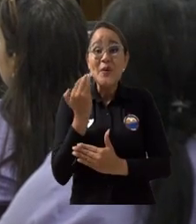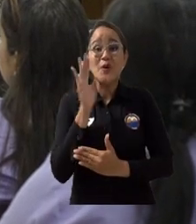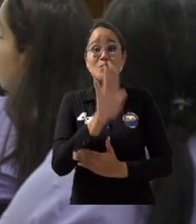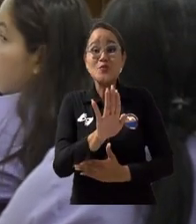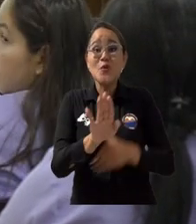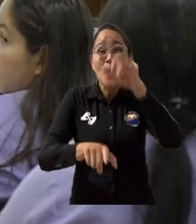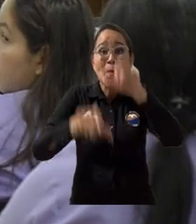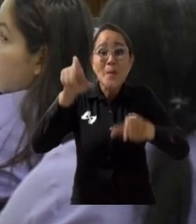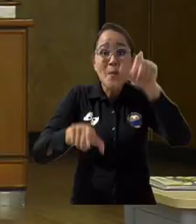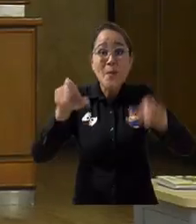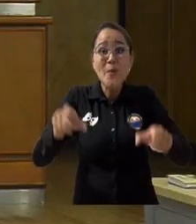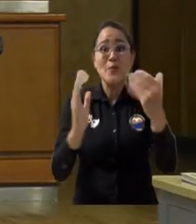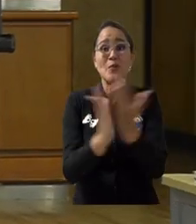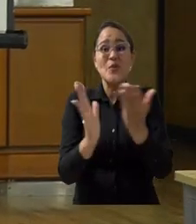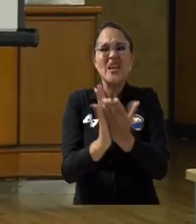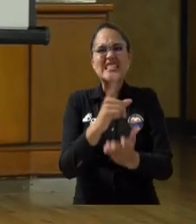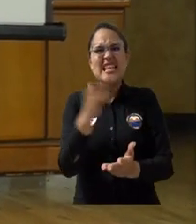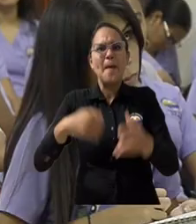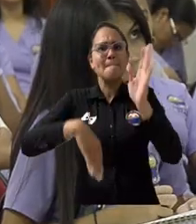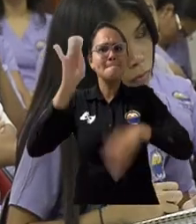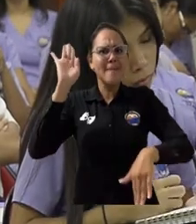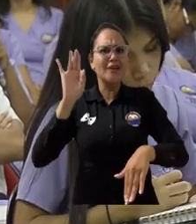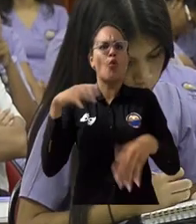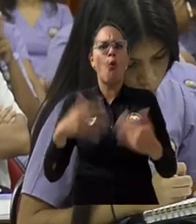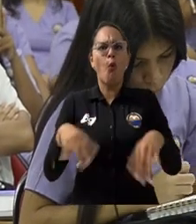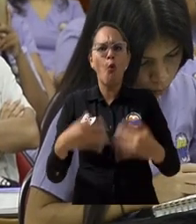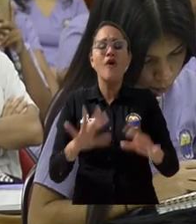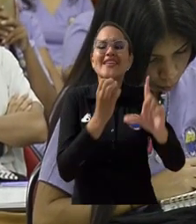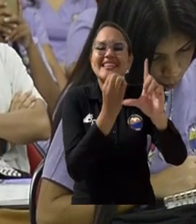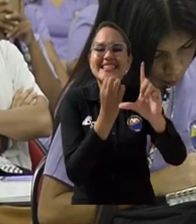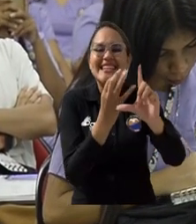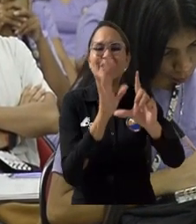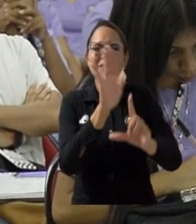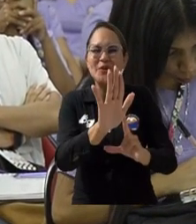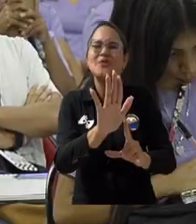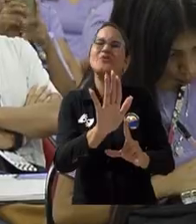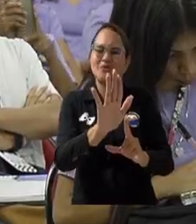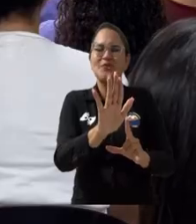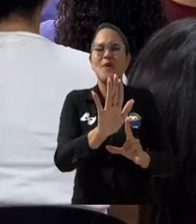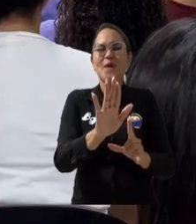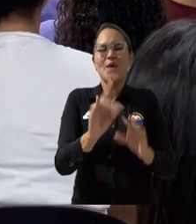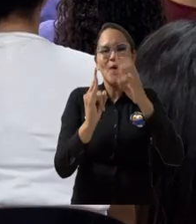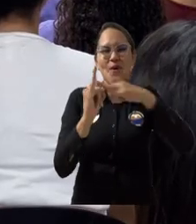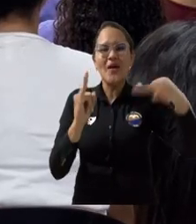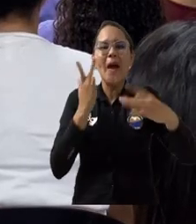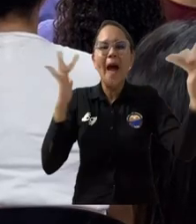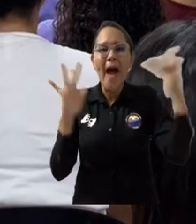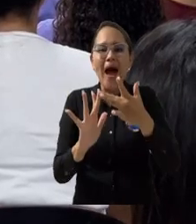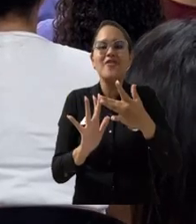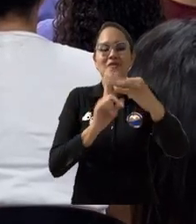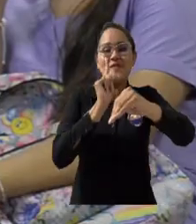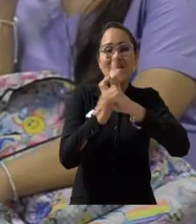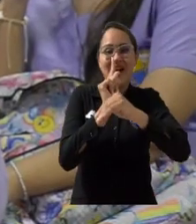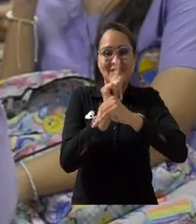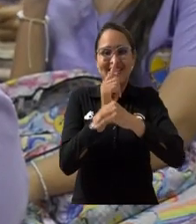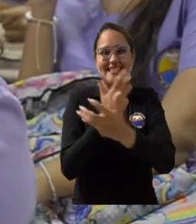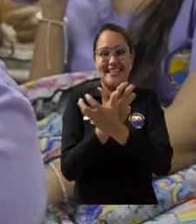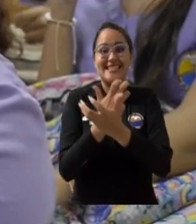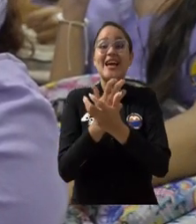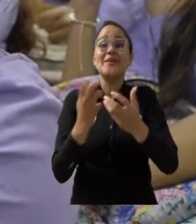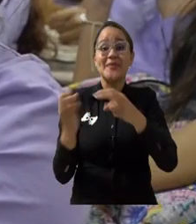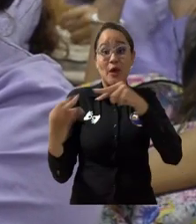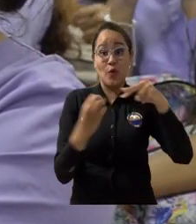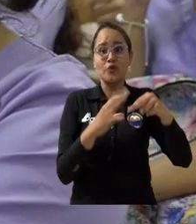Una nueva etapa comienza para cientos de estudiantes de las 10 licenciaturas que oferta la Universidad del Magdalena a través de la Facultad de Ciencias de la